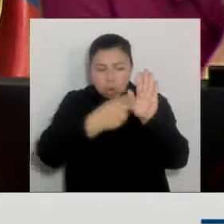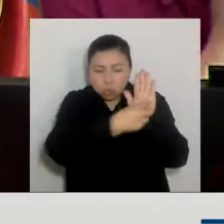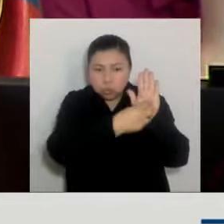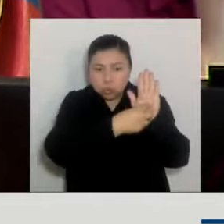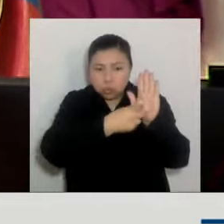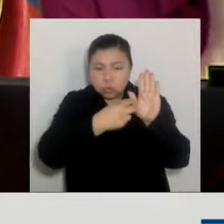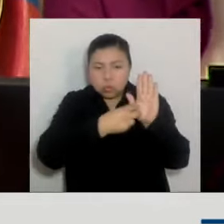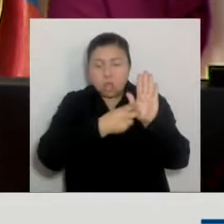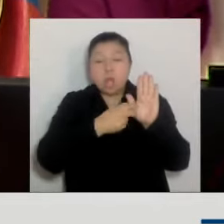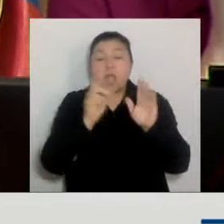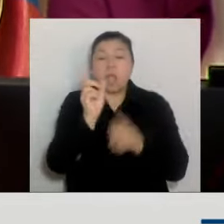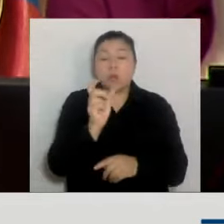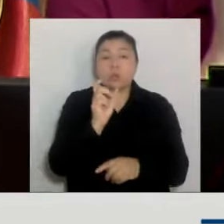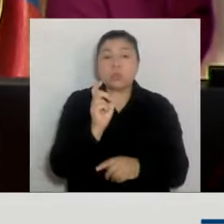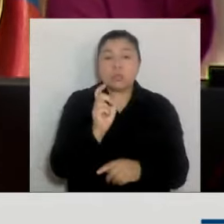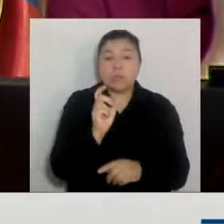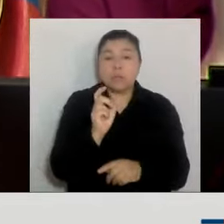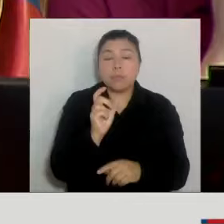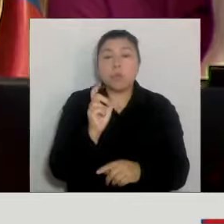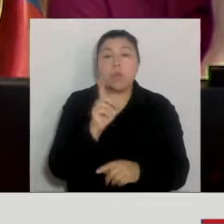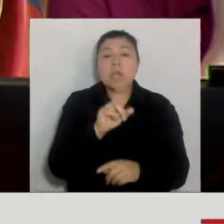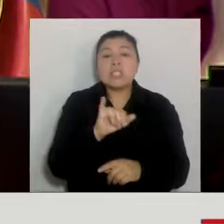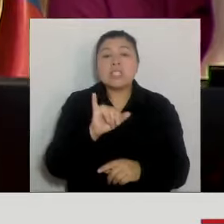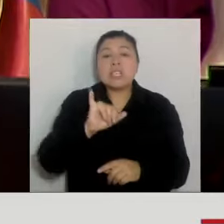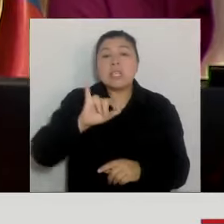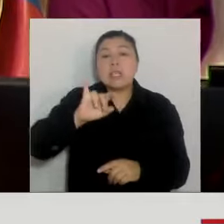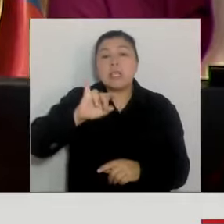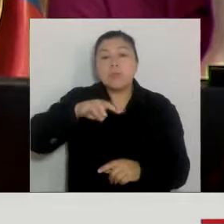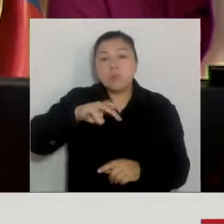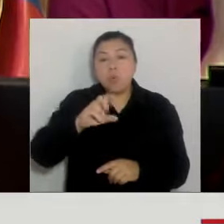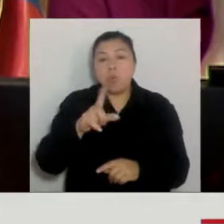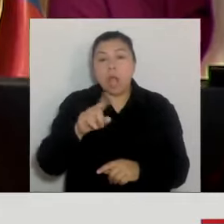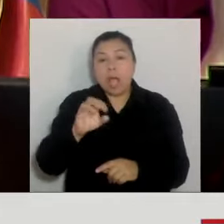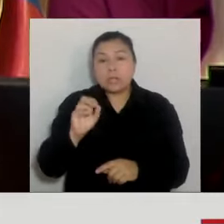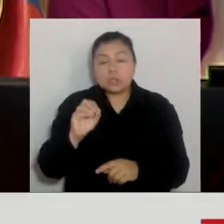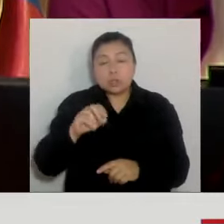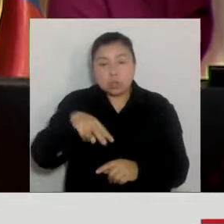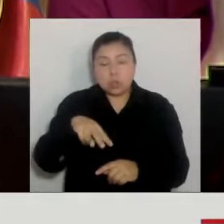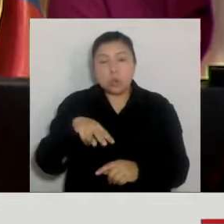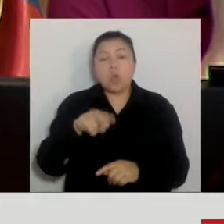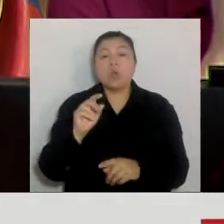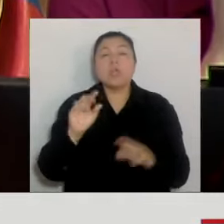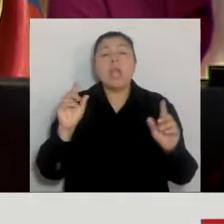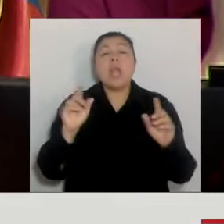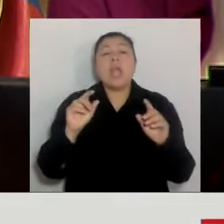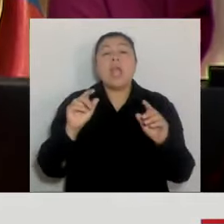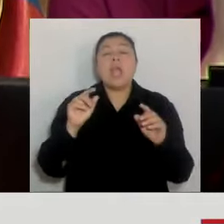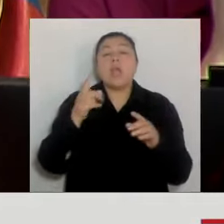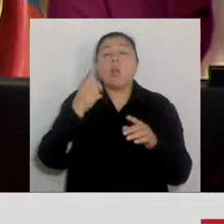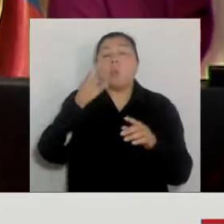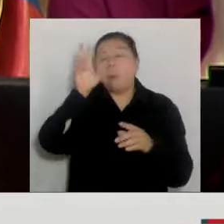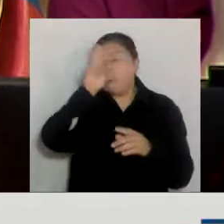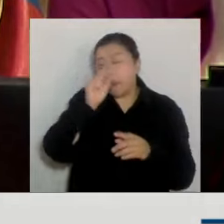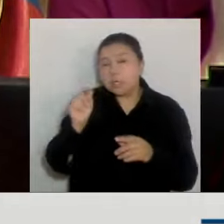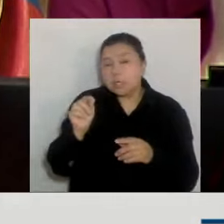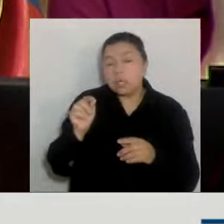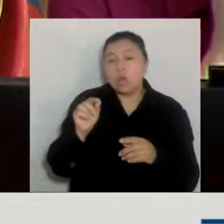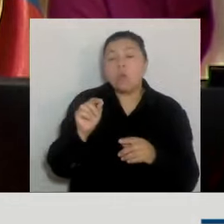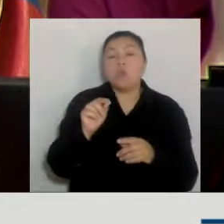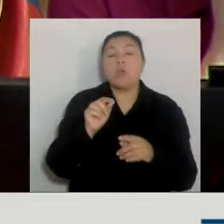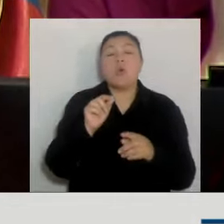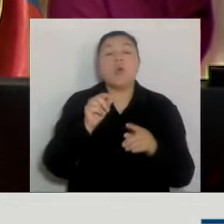concepto de simulación se exponía hace un rato atrás la definición de la Real Academia de la lengua española sin